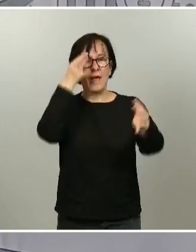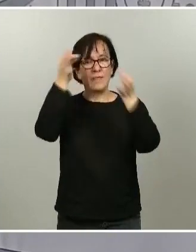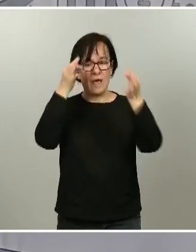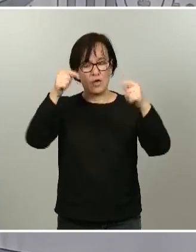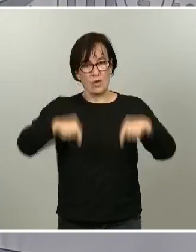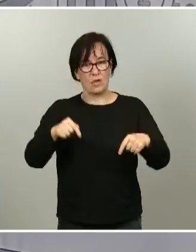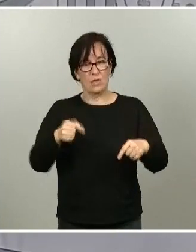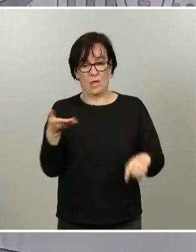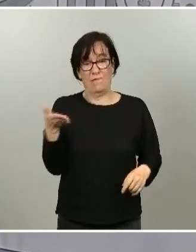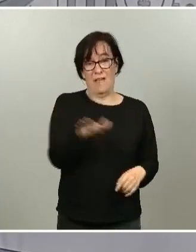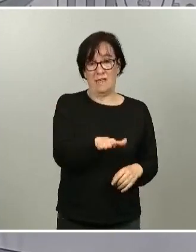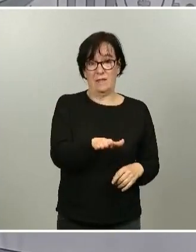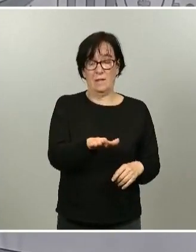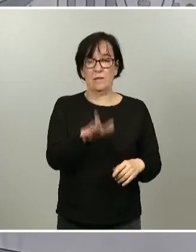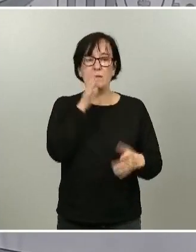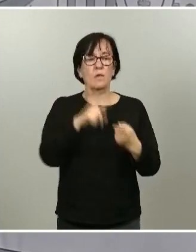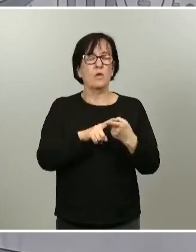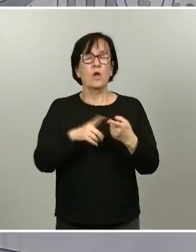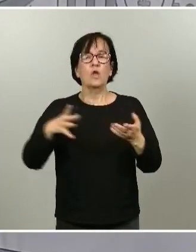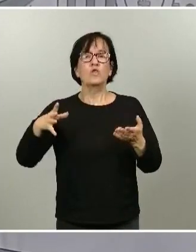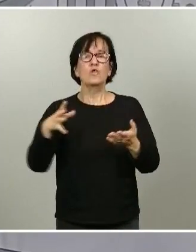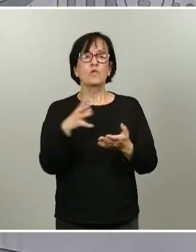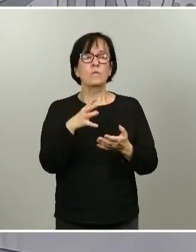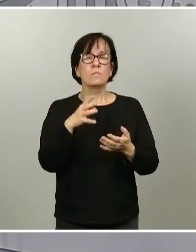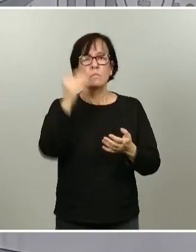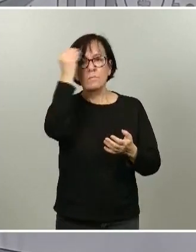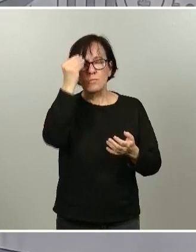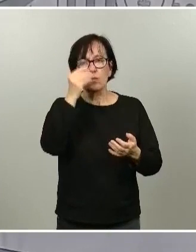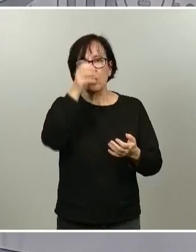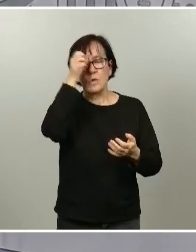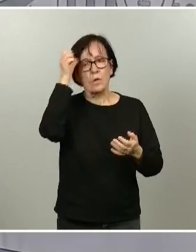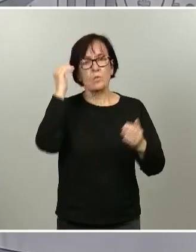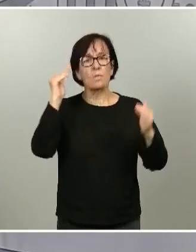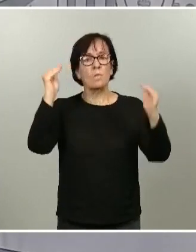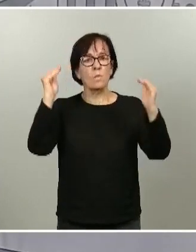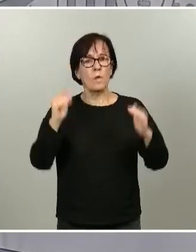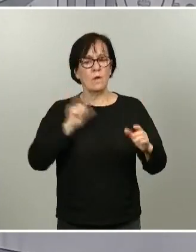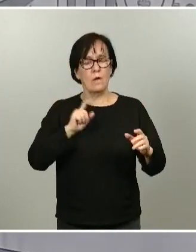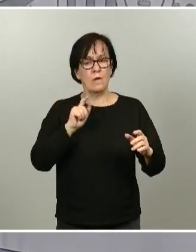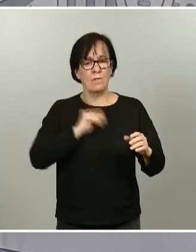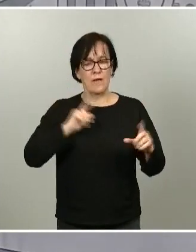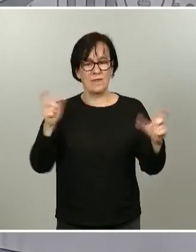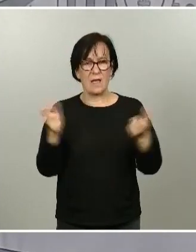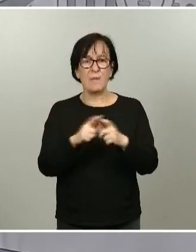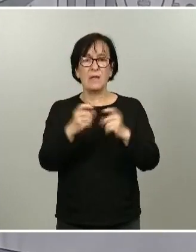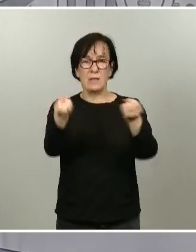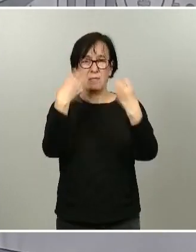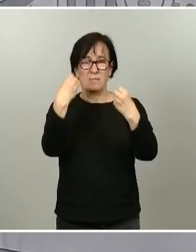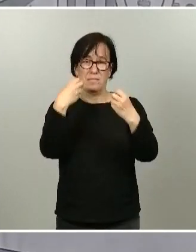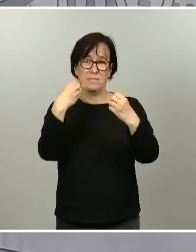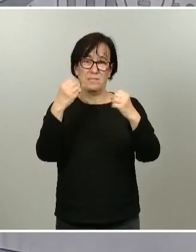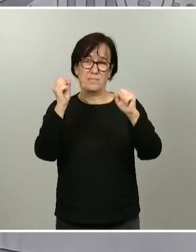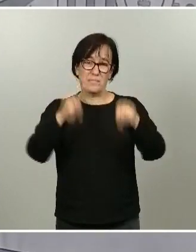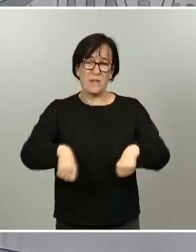fallecidos se deben, en todo caso, puesto que se han reducido bastante, a los retrasos en la comunicación por parte de Madrid, puesto que ha habido un